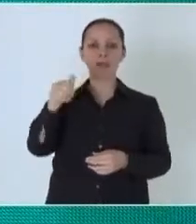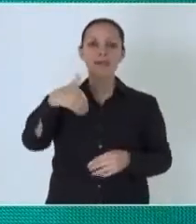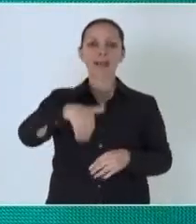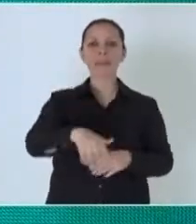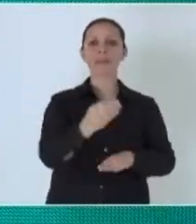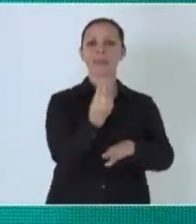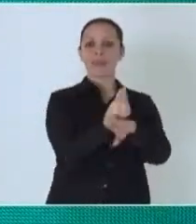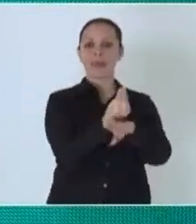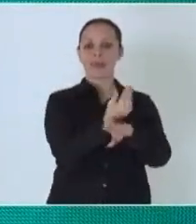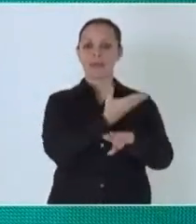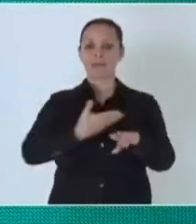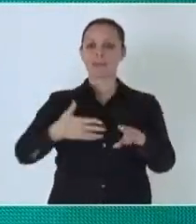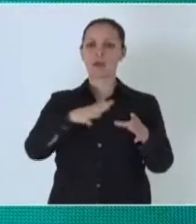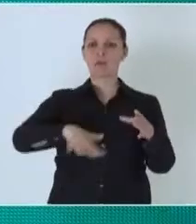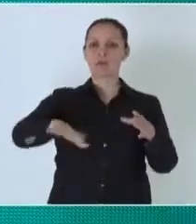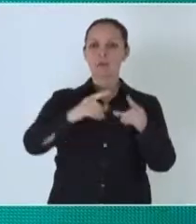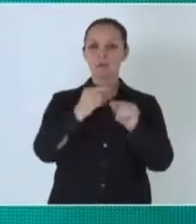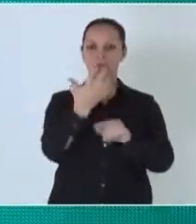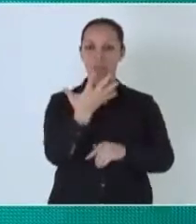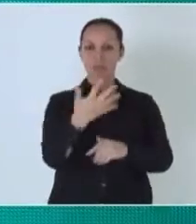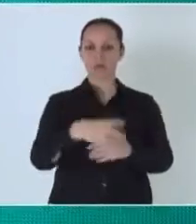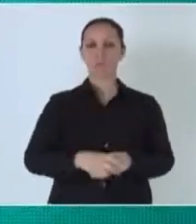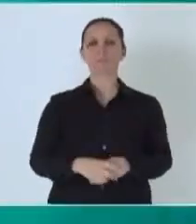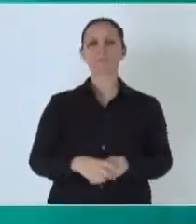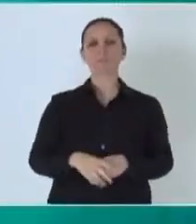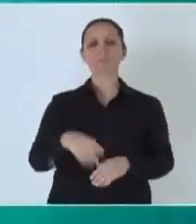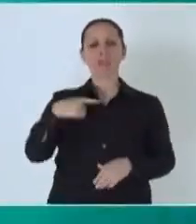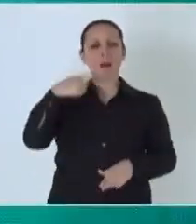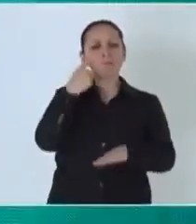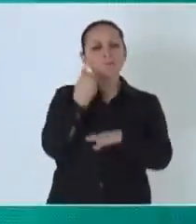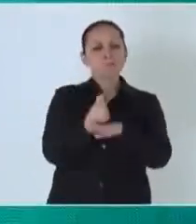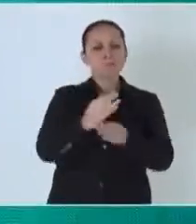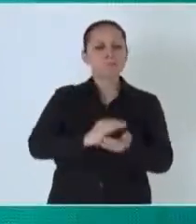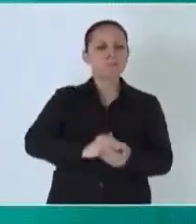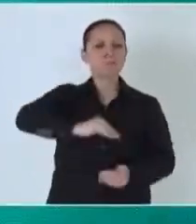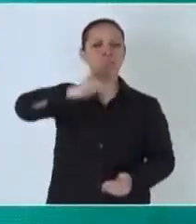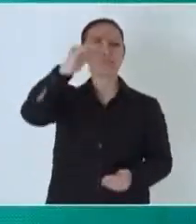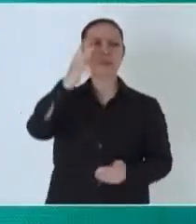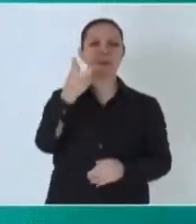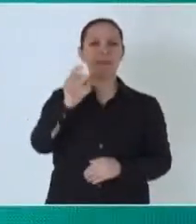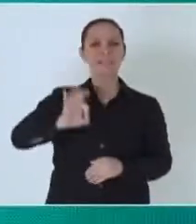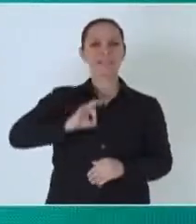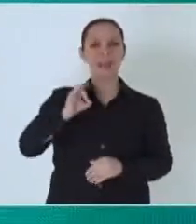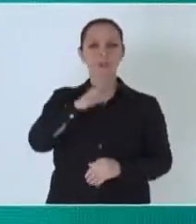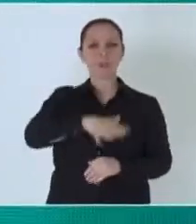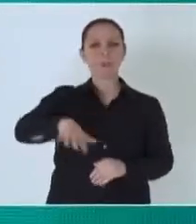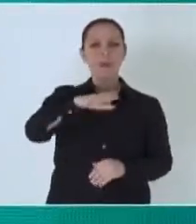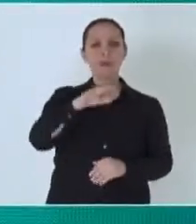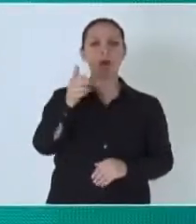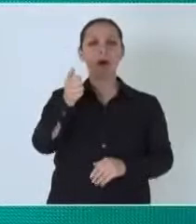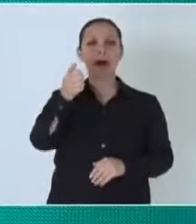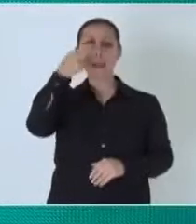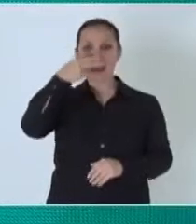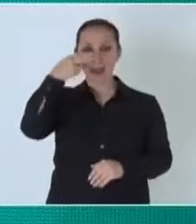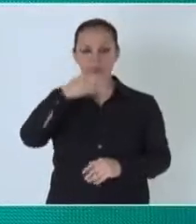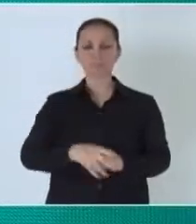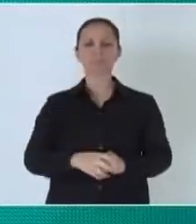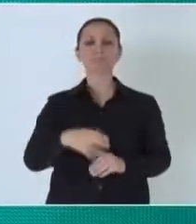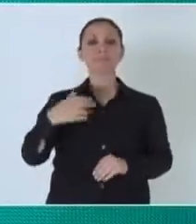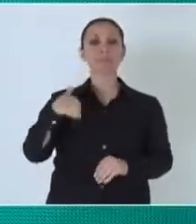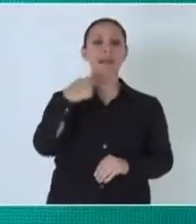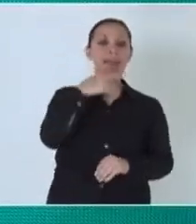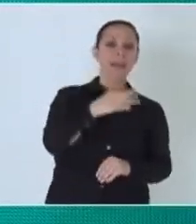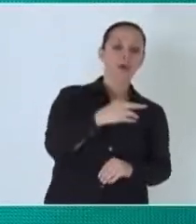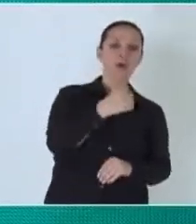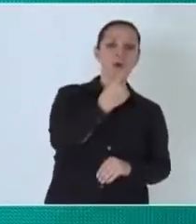presidenta de la junta comunal cinco vivo hace más de 20 años en el barrio de almagro soy mamá de un hijo varón y